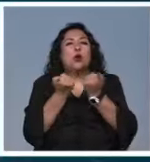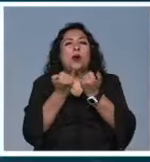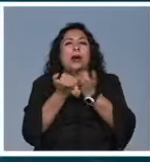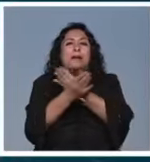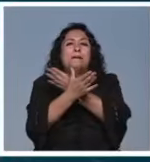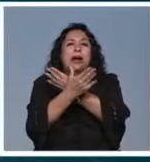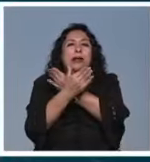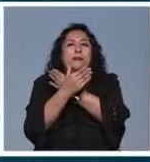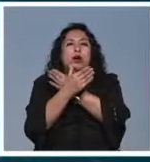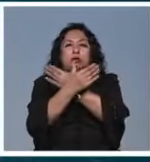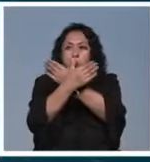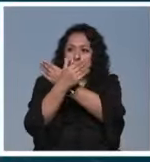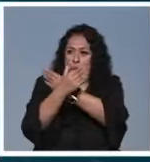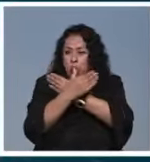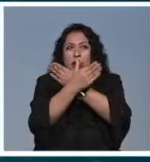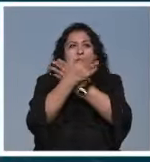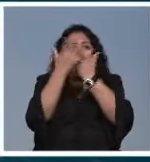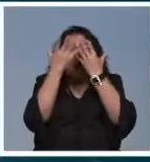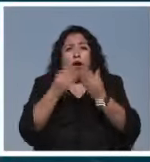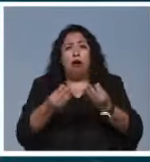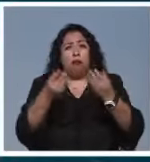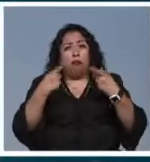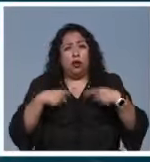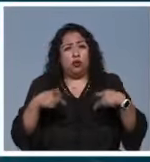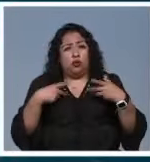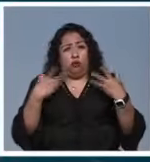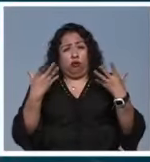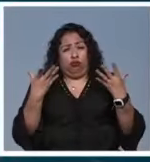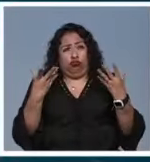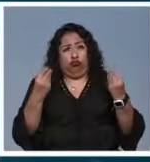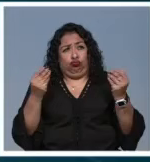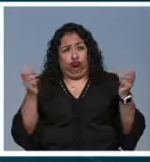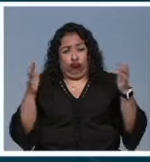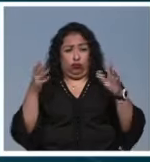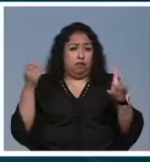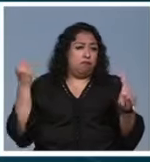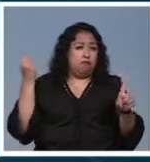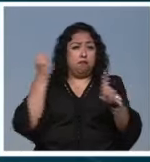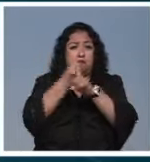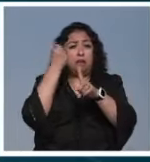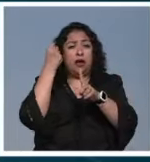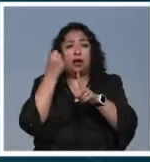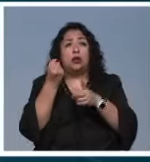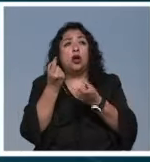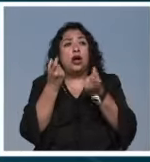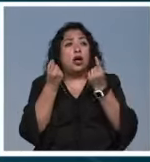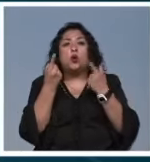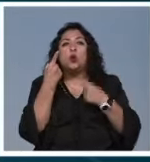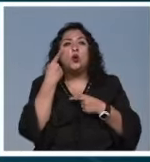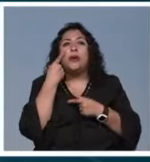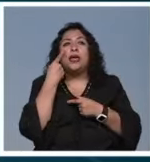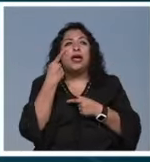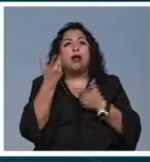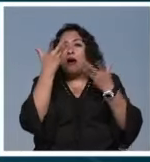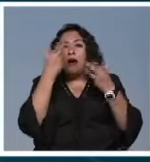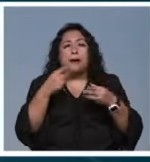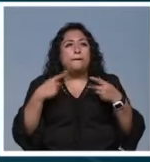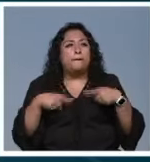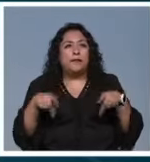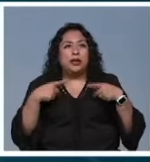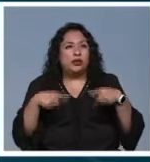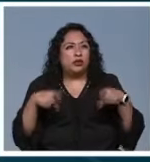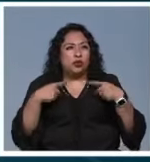nunca dimensionaron las decenas de miles de personas que iban a impactar, ¿no? Algunos ya no vieron a las decenas de miles de